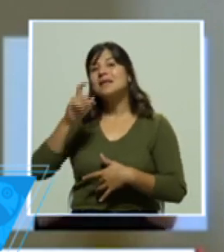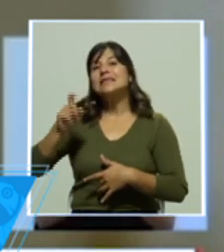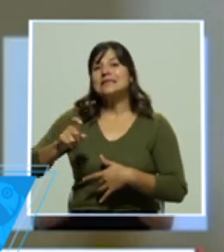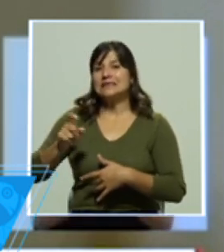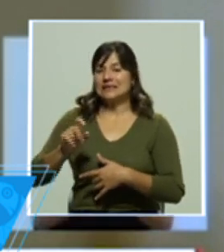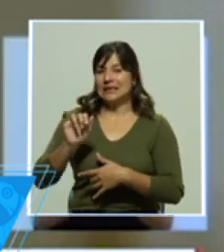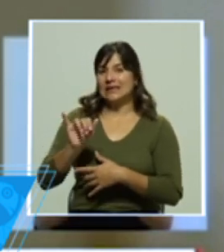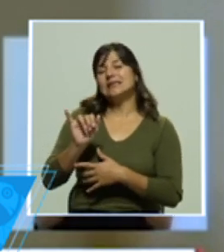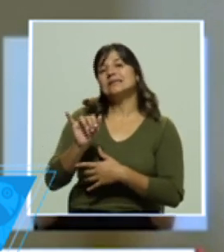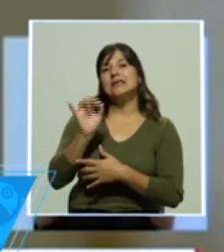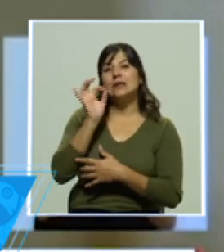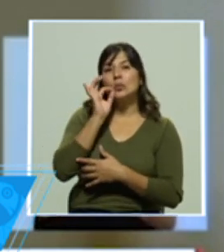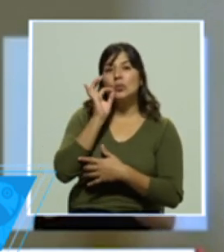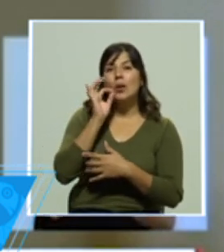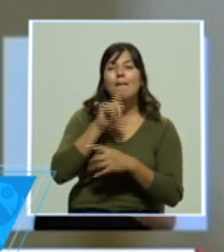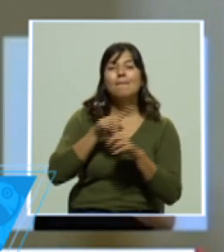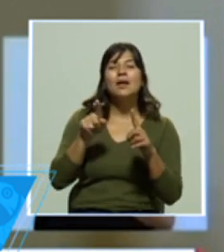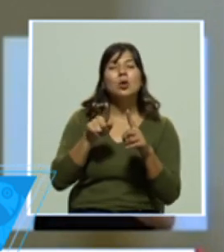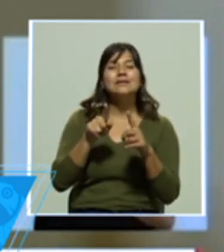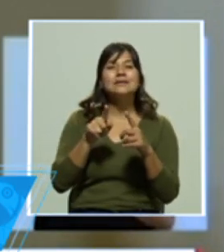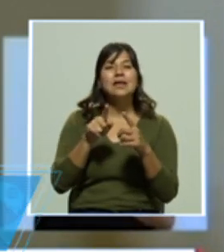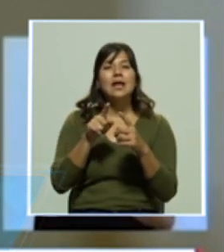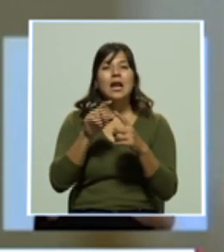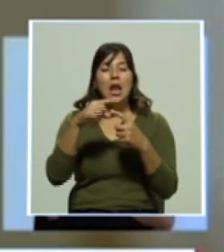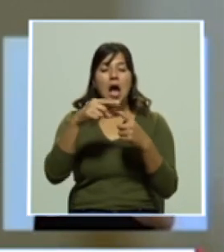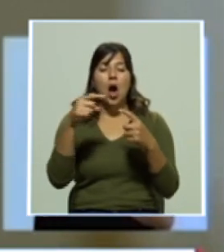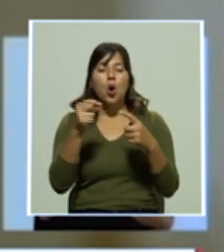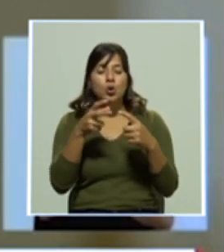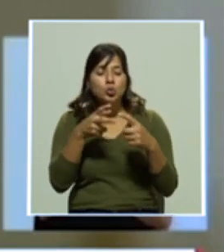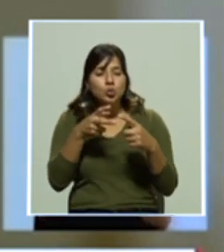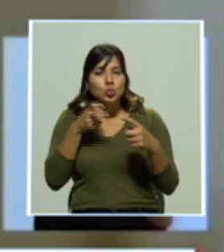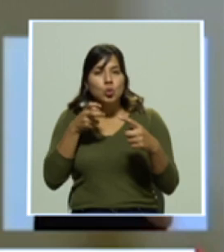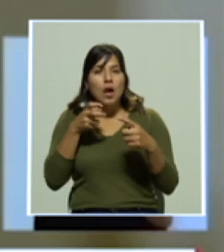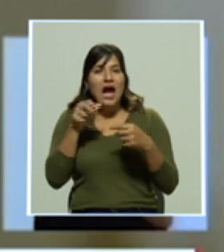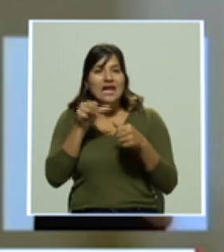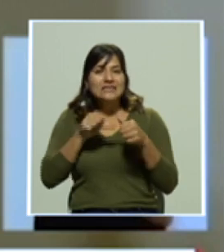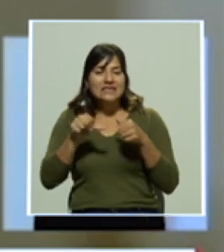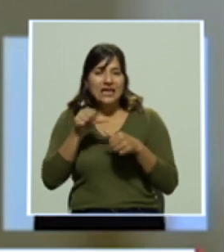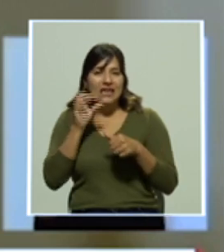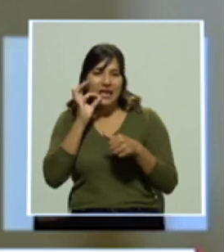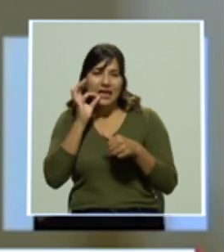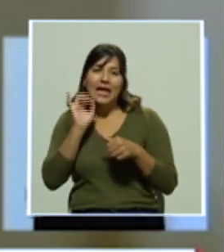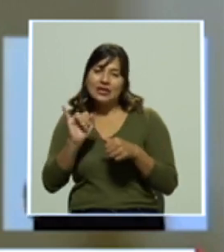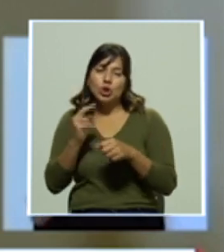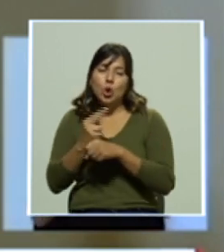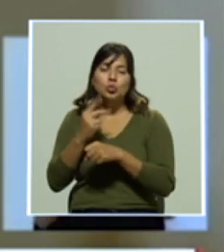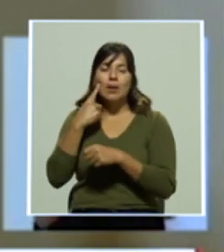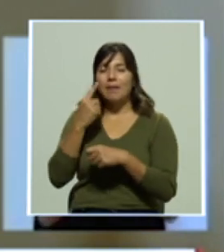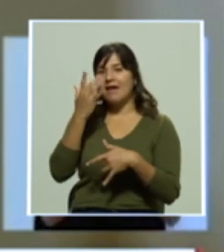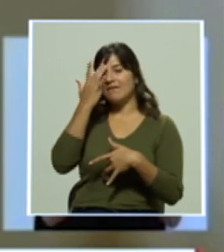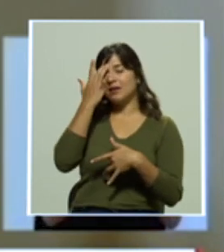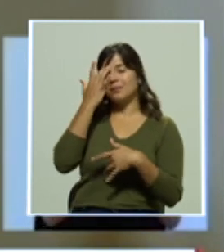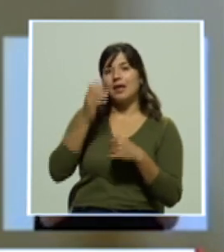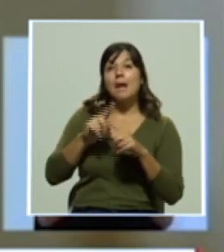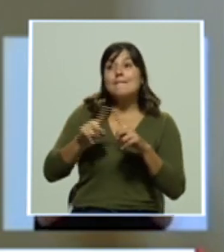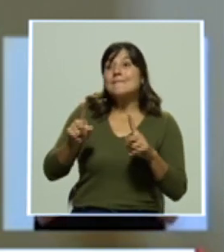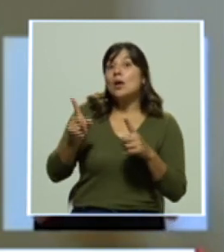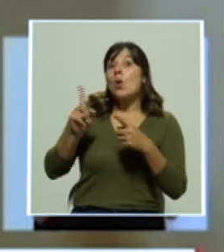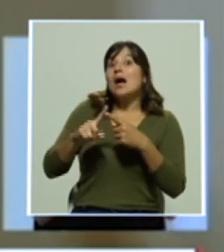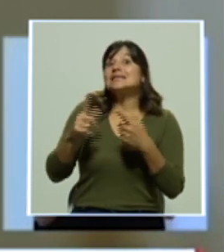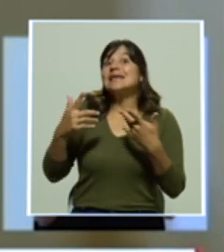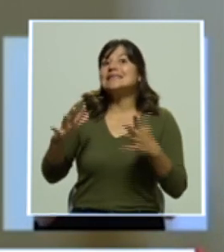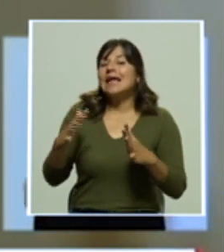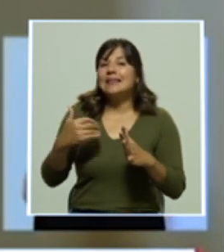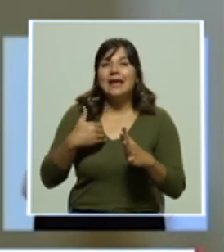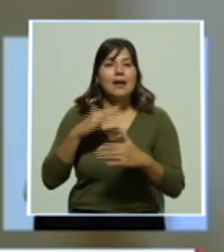estamos conscientes de que tiene que ser en el momento que el país tenga todas las condiciones, todo el desarrollo necesario de la plataforma para garantizar